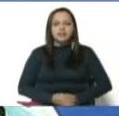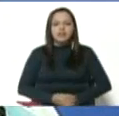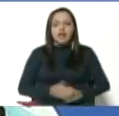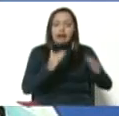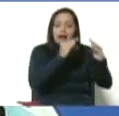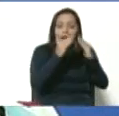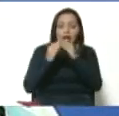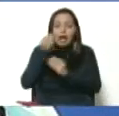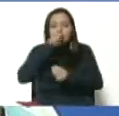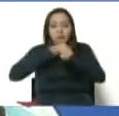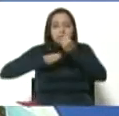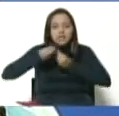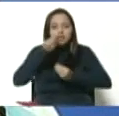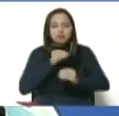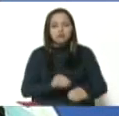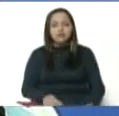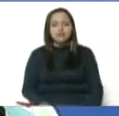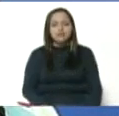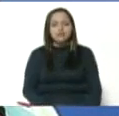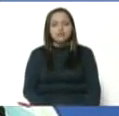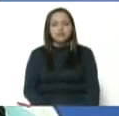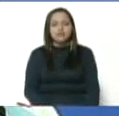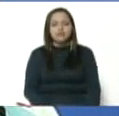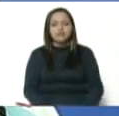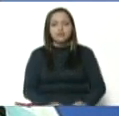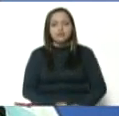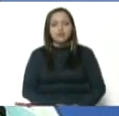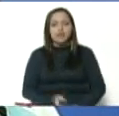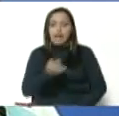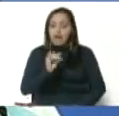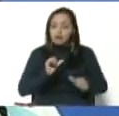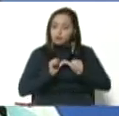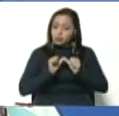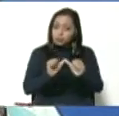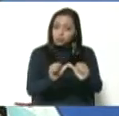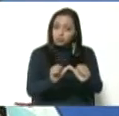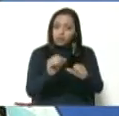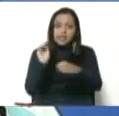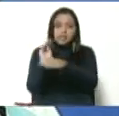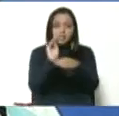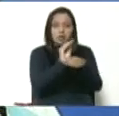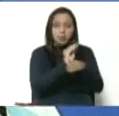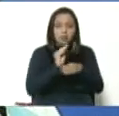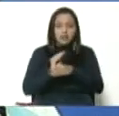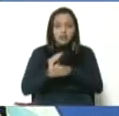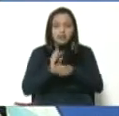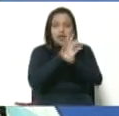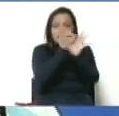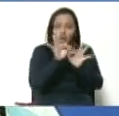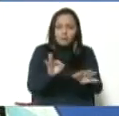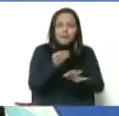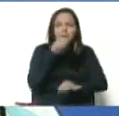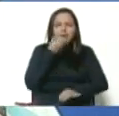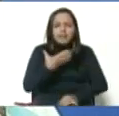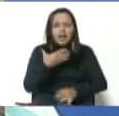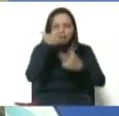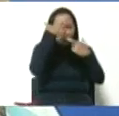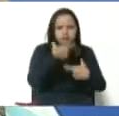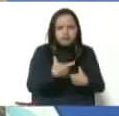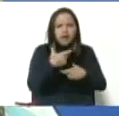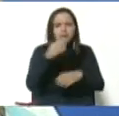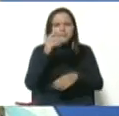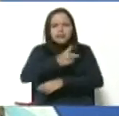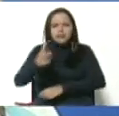alimentación, se mantenga, se cuide ese estado de bienestar, si algo